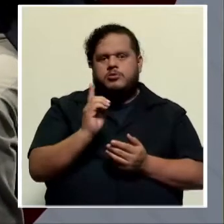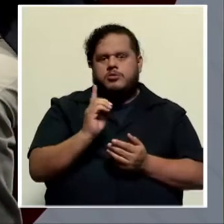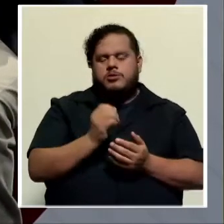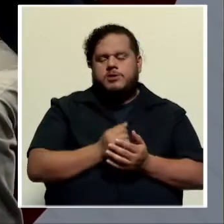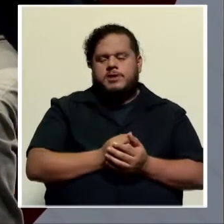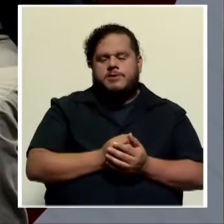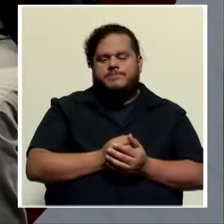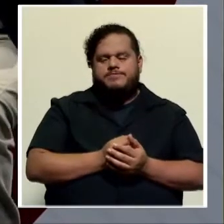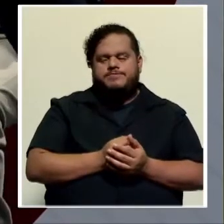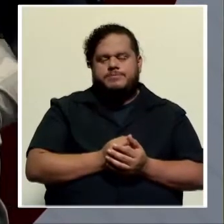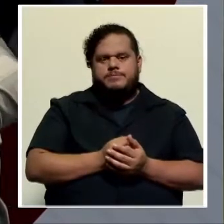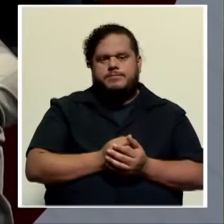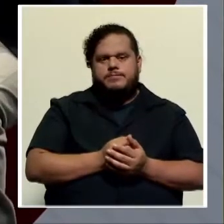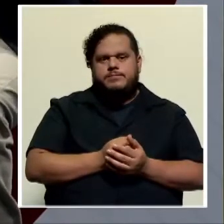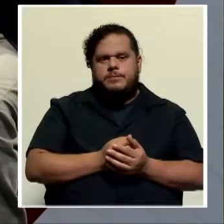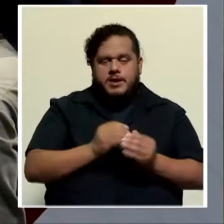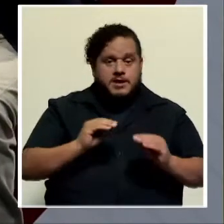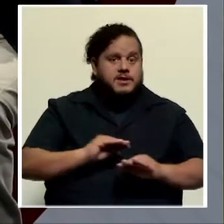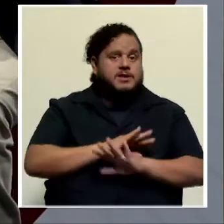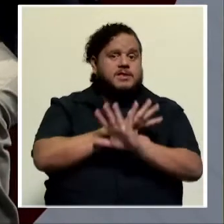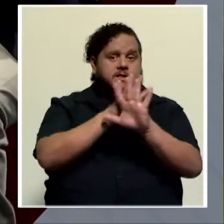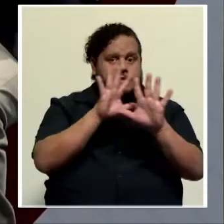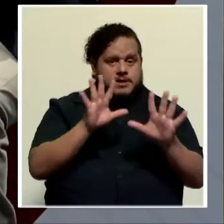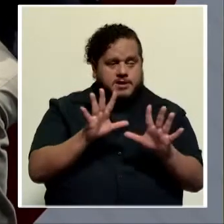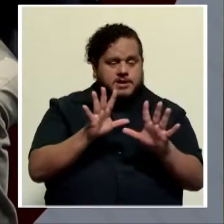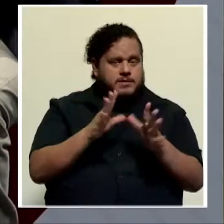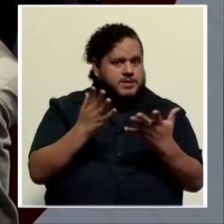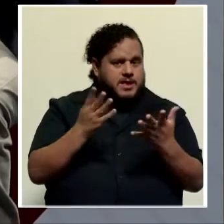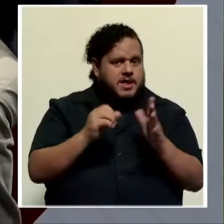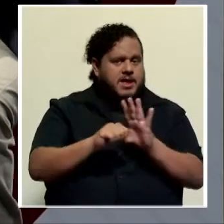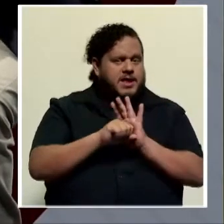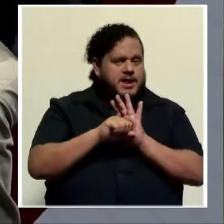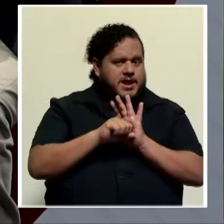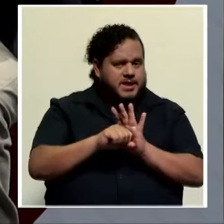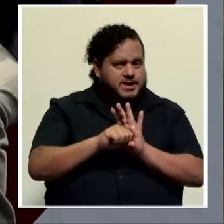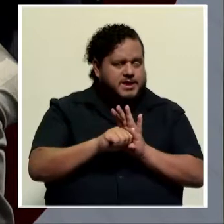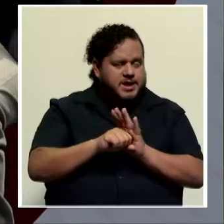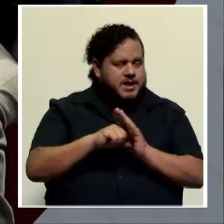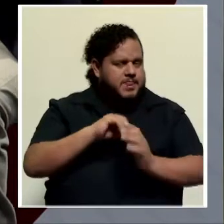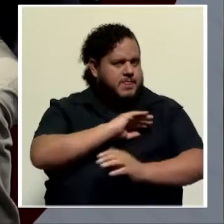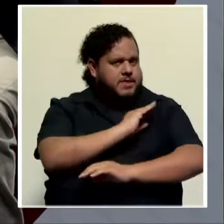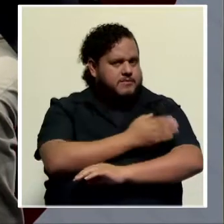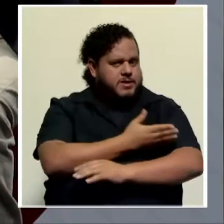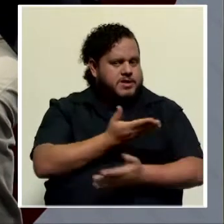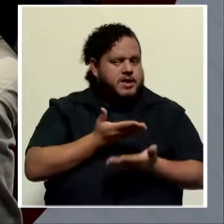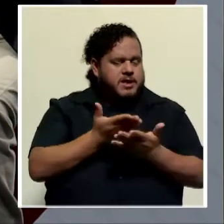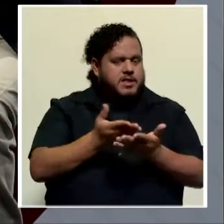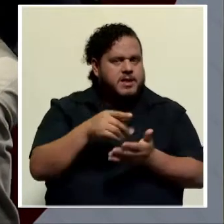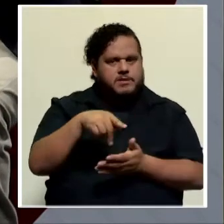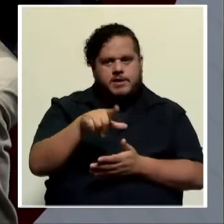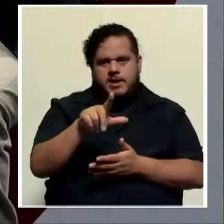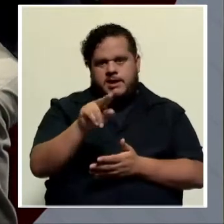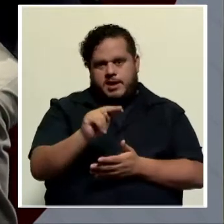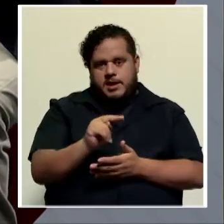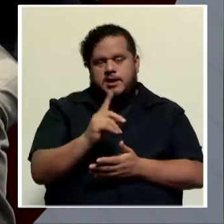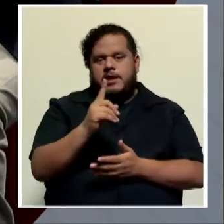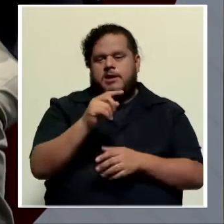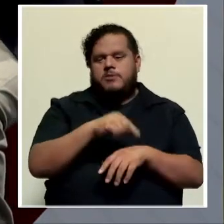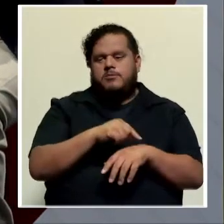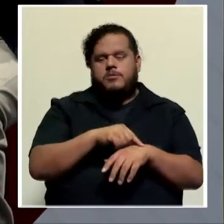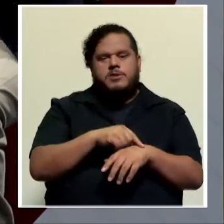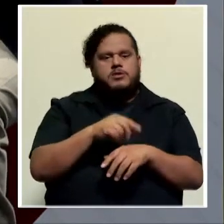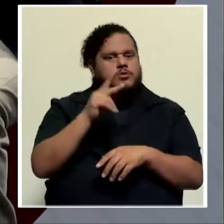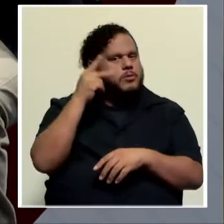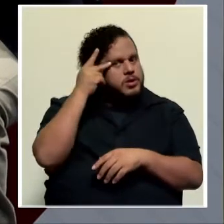donde está clarísima la señal de fuerza que da Liberación Nacional en un momento político en